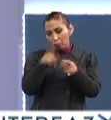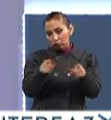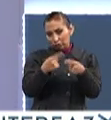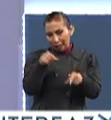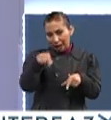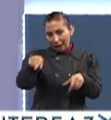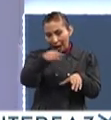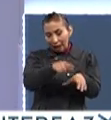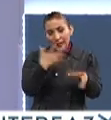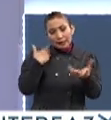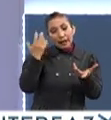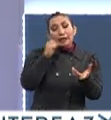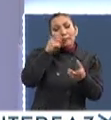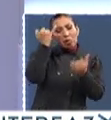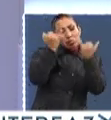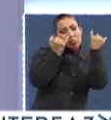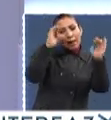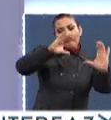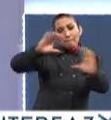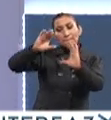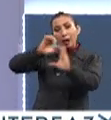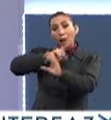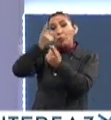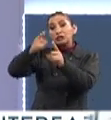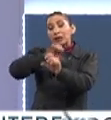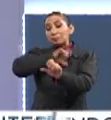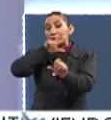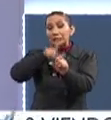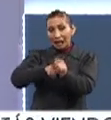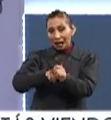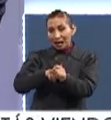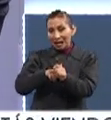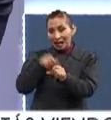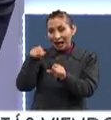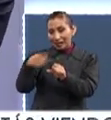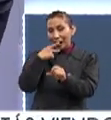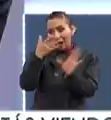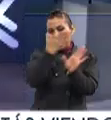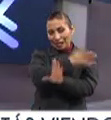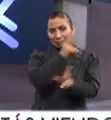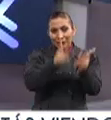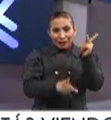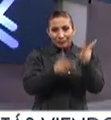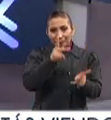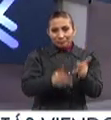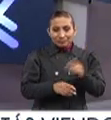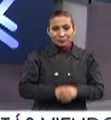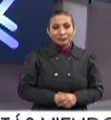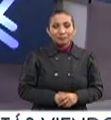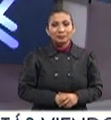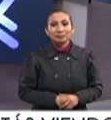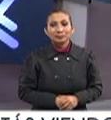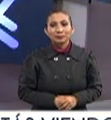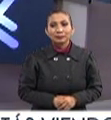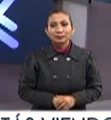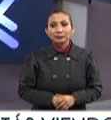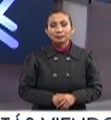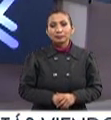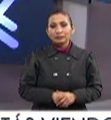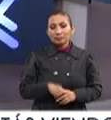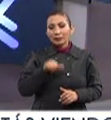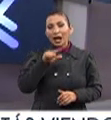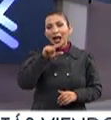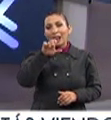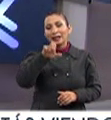para desarrollar pedagogía musical especial, original. Justo estábamos platicando de eso antes de entrar al aire. Así que bueno,